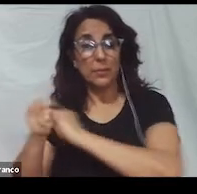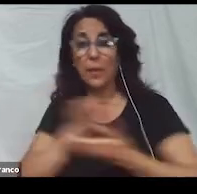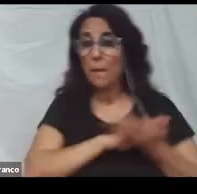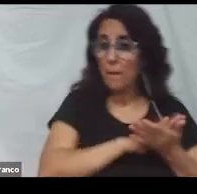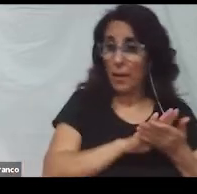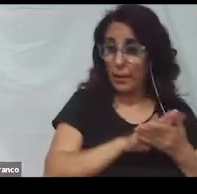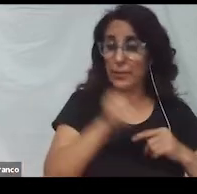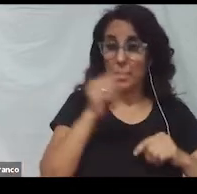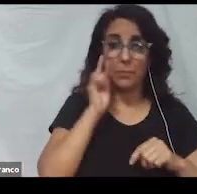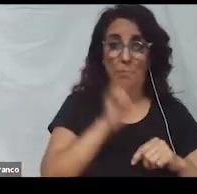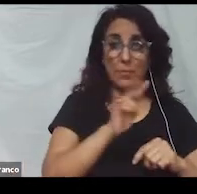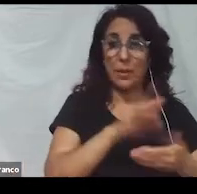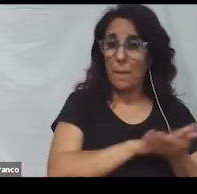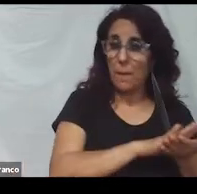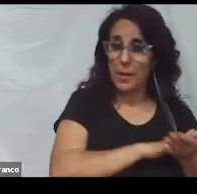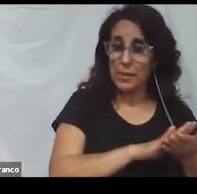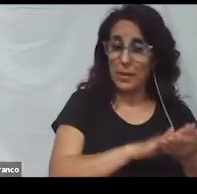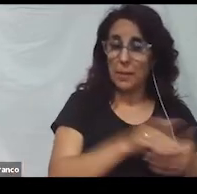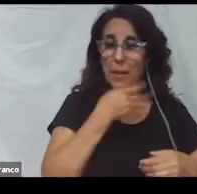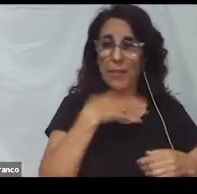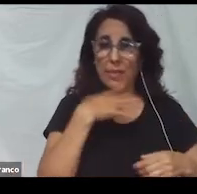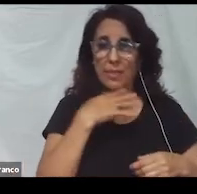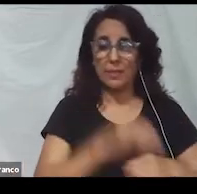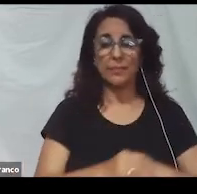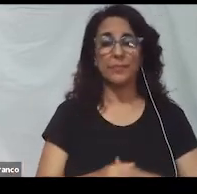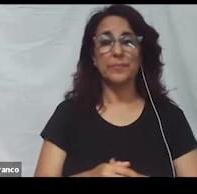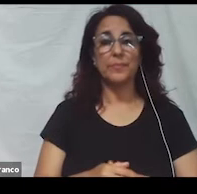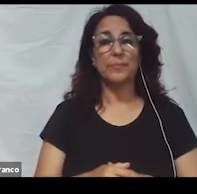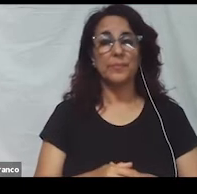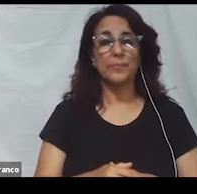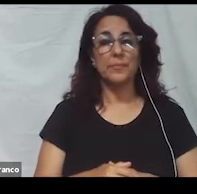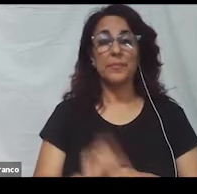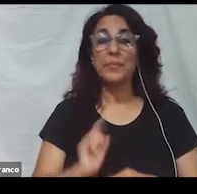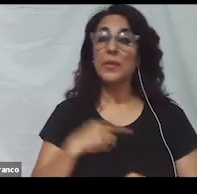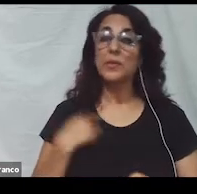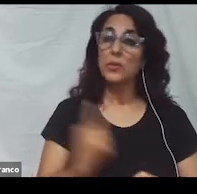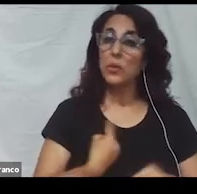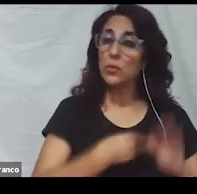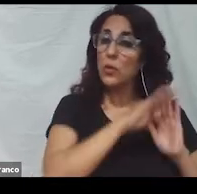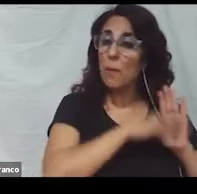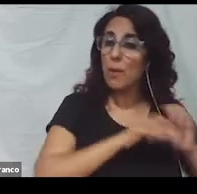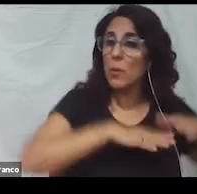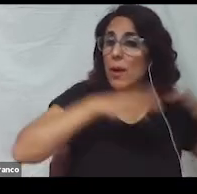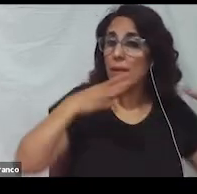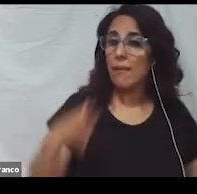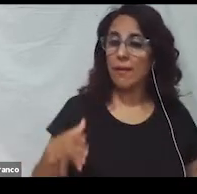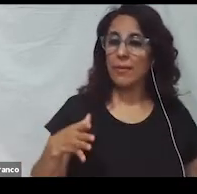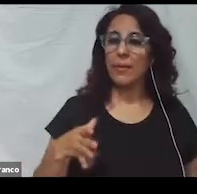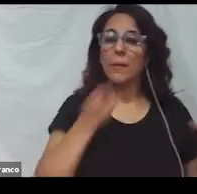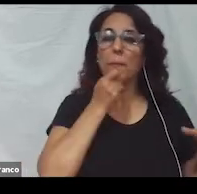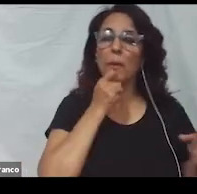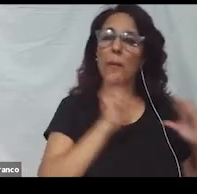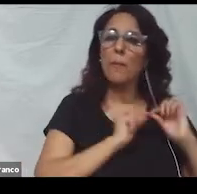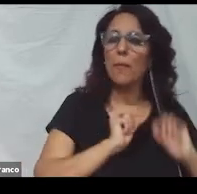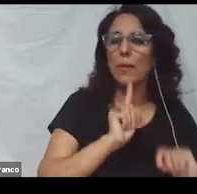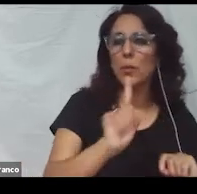vamos a la básica primero para que entiendan el ejemplo. Entonces, si nosotros hacemos un menú bastante grande, por